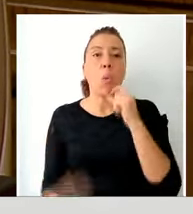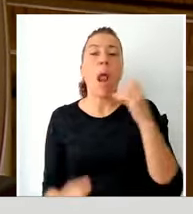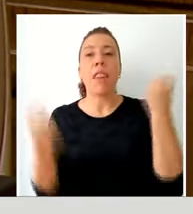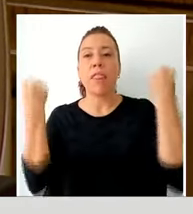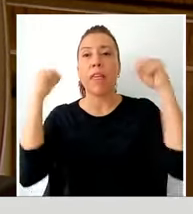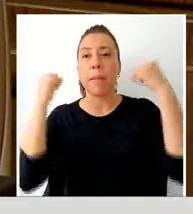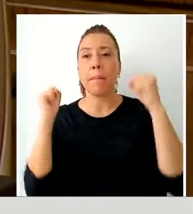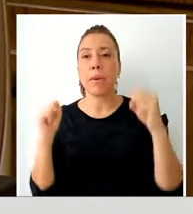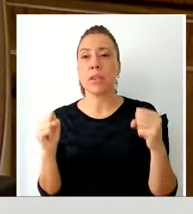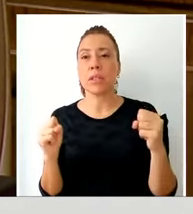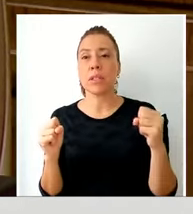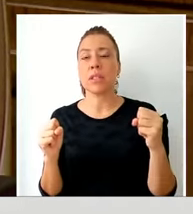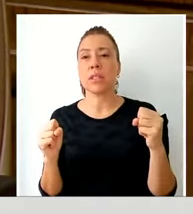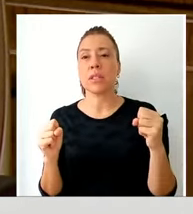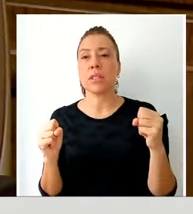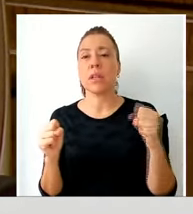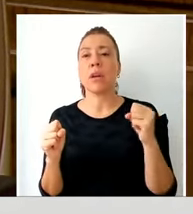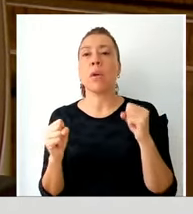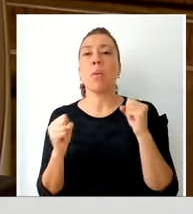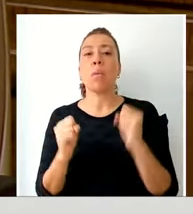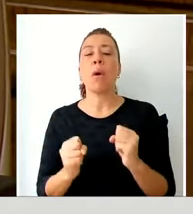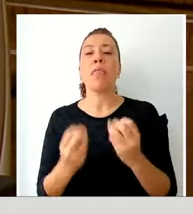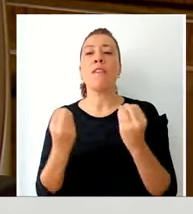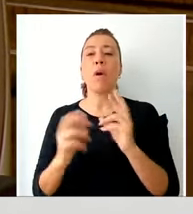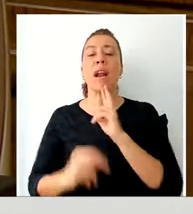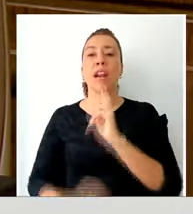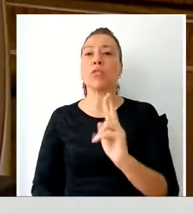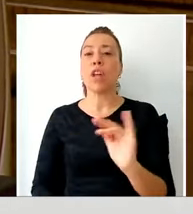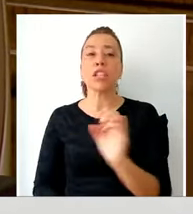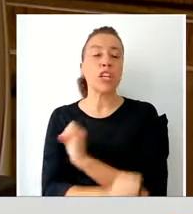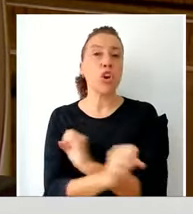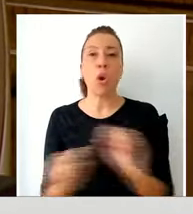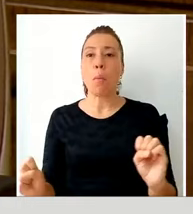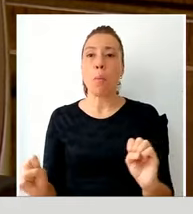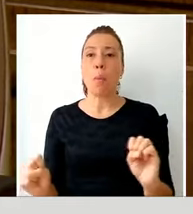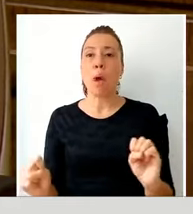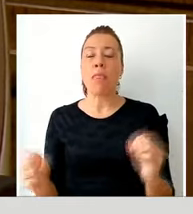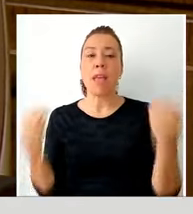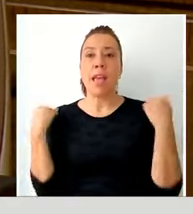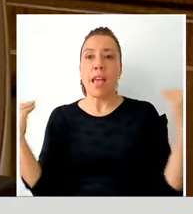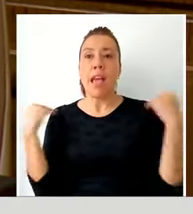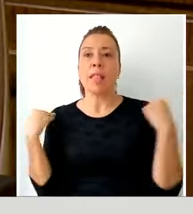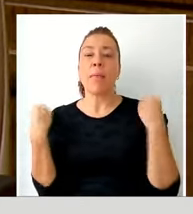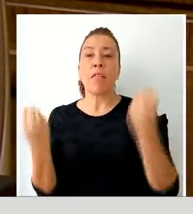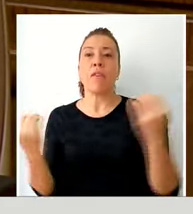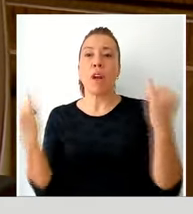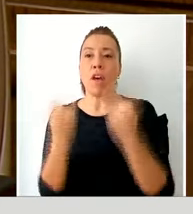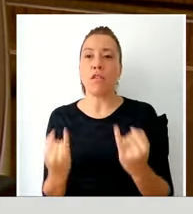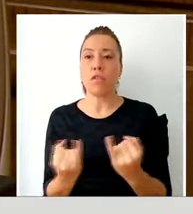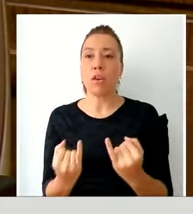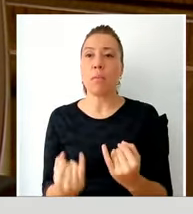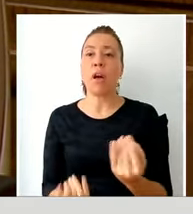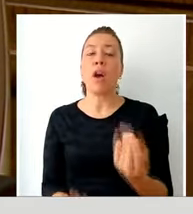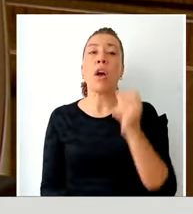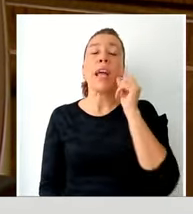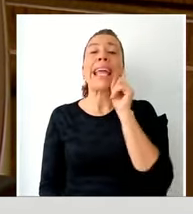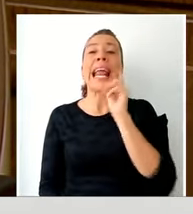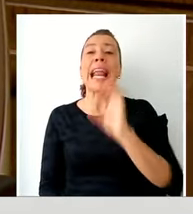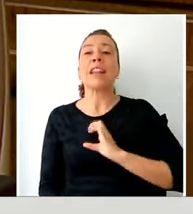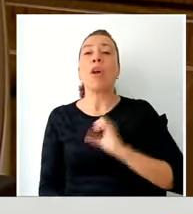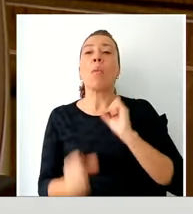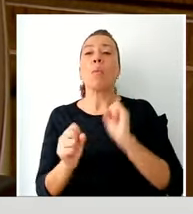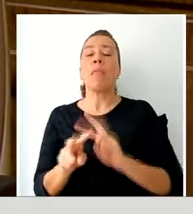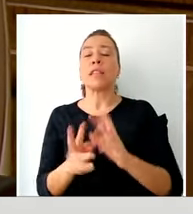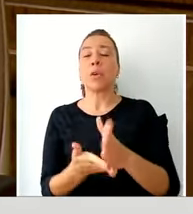va a rendir si no tiene la posibilidad de hacerlo entrenamiento como corresponde qué entrenador va a ser una planificación